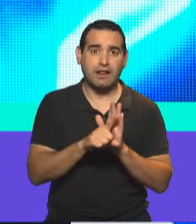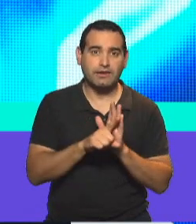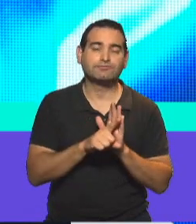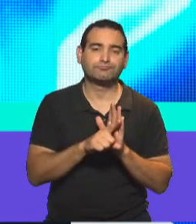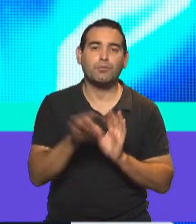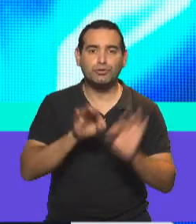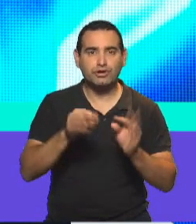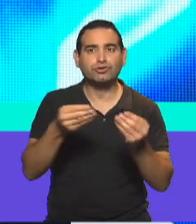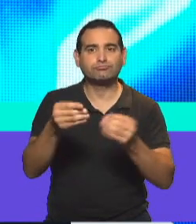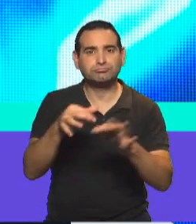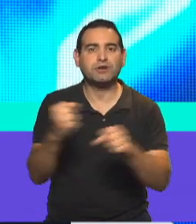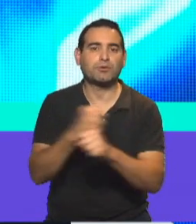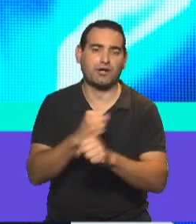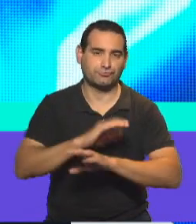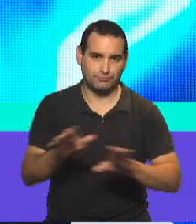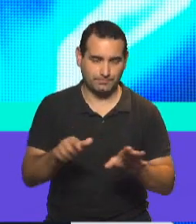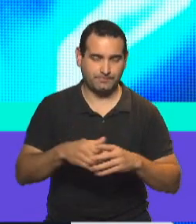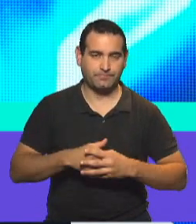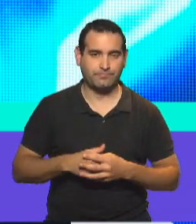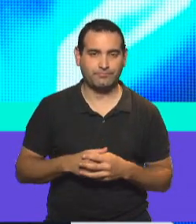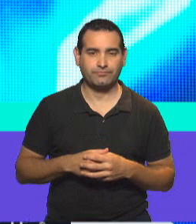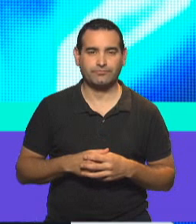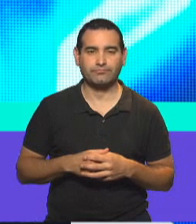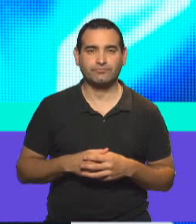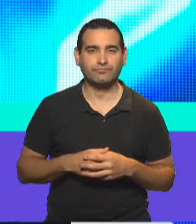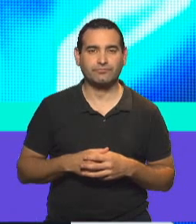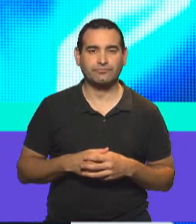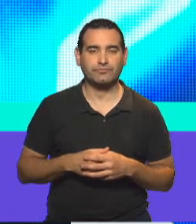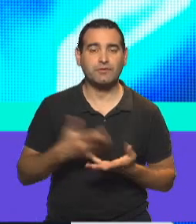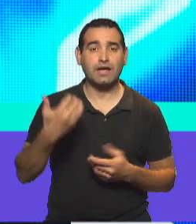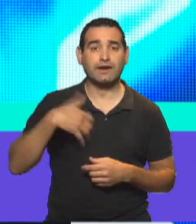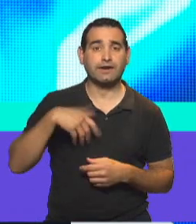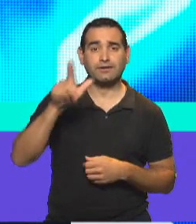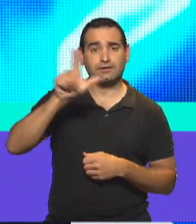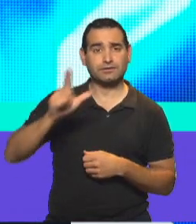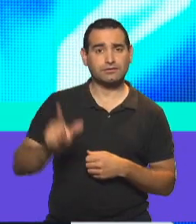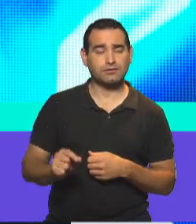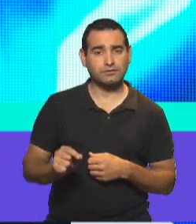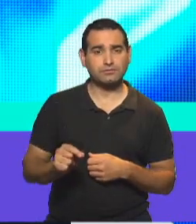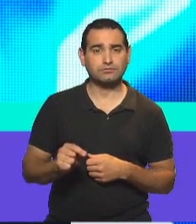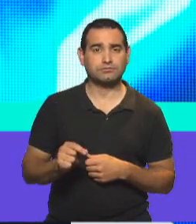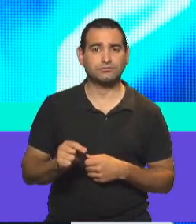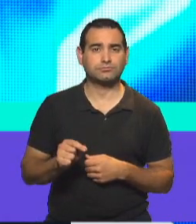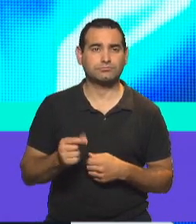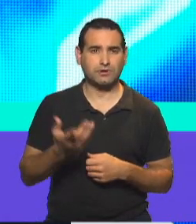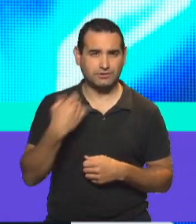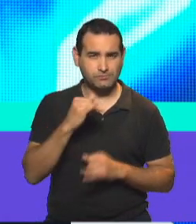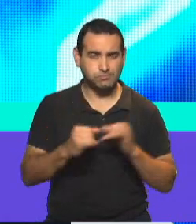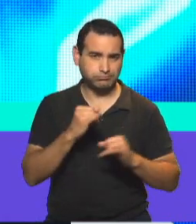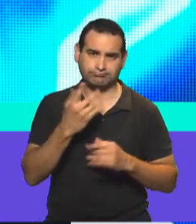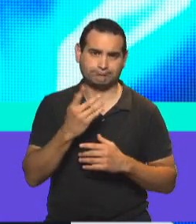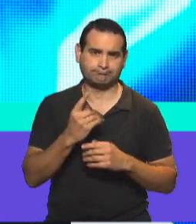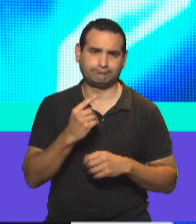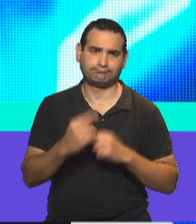proyecto llegue a buen puerto y se aprobara, ¿no? Y coloca a la Argentina, como alguna vez señalé, a la